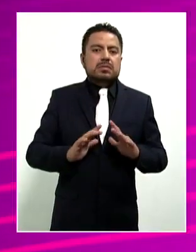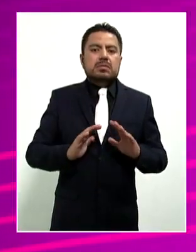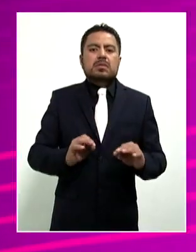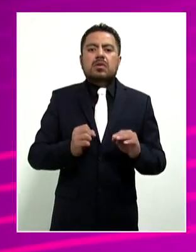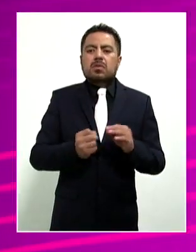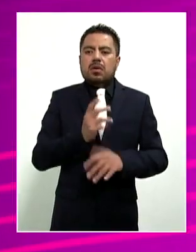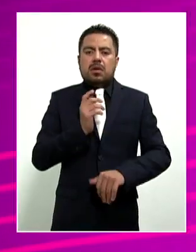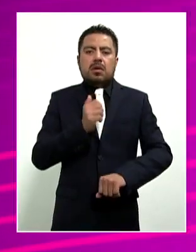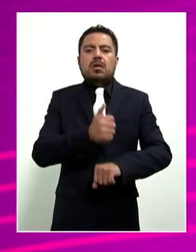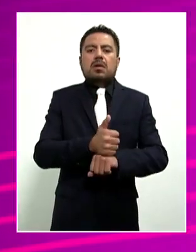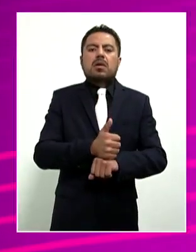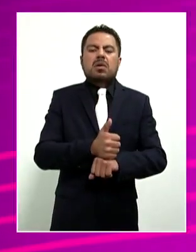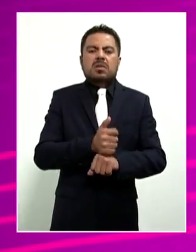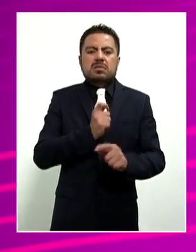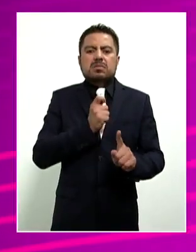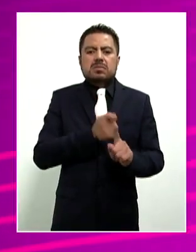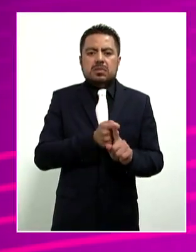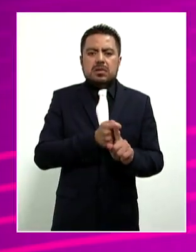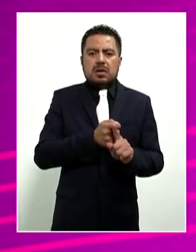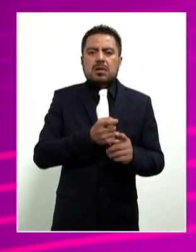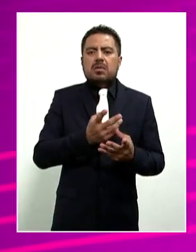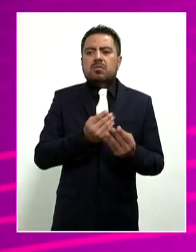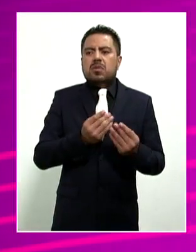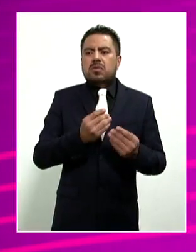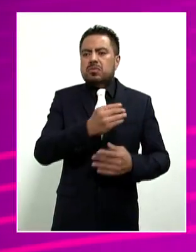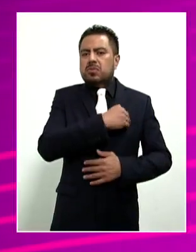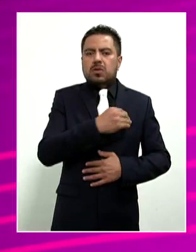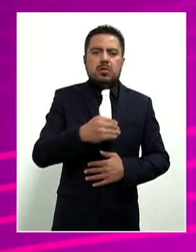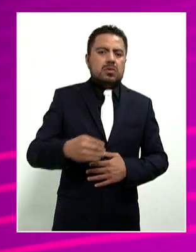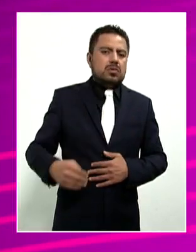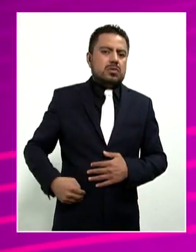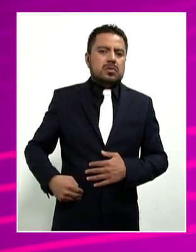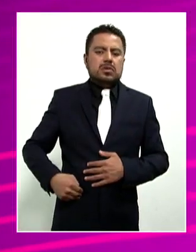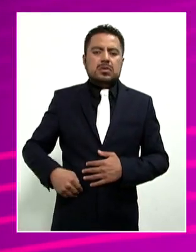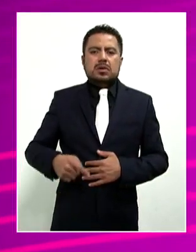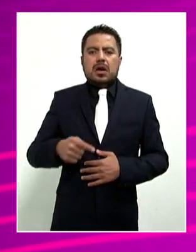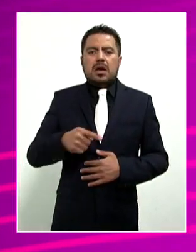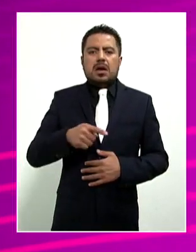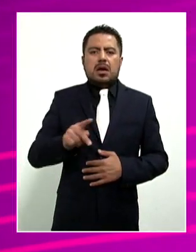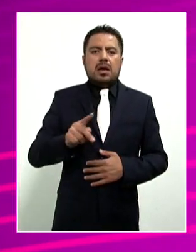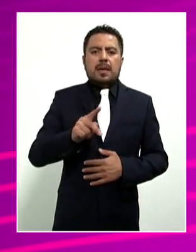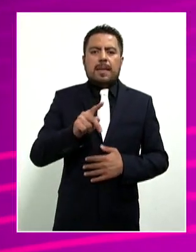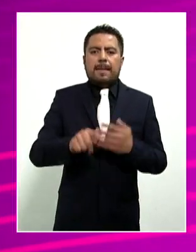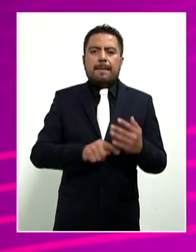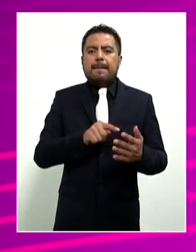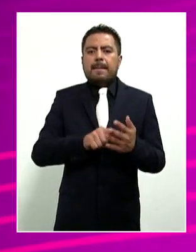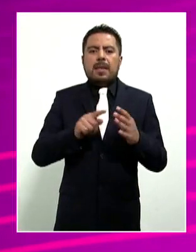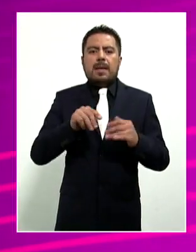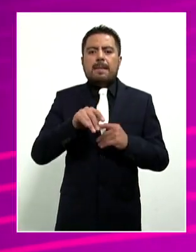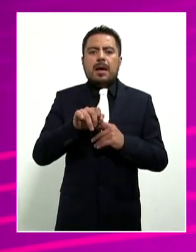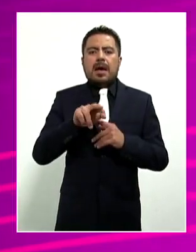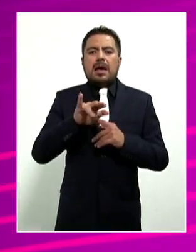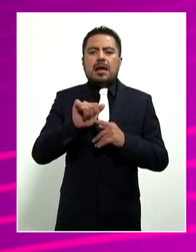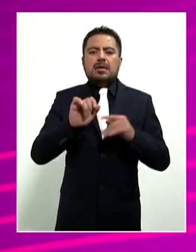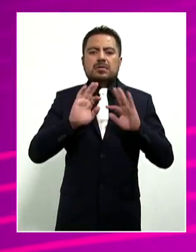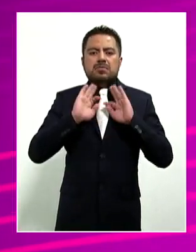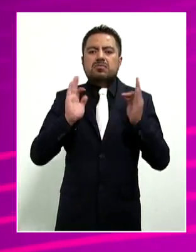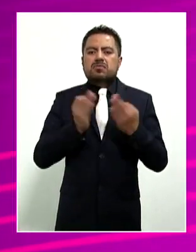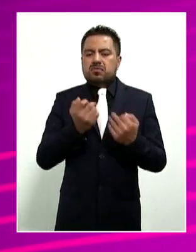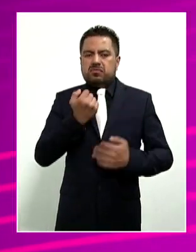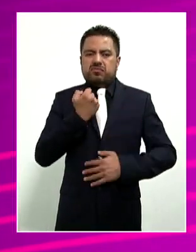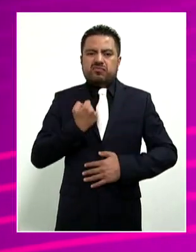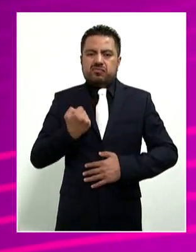la presencia en muchos municipios de las denominadas maras,